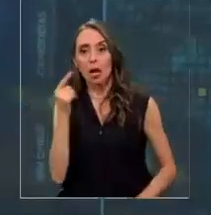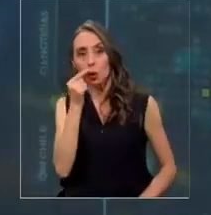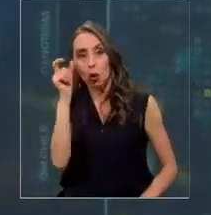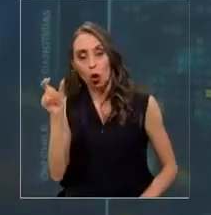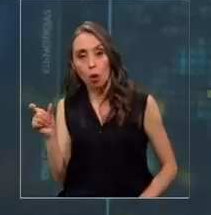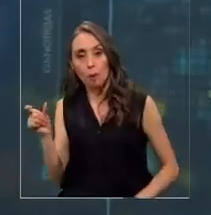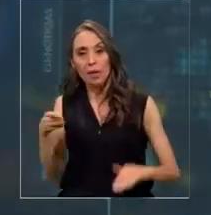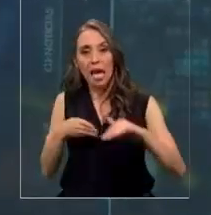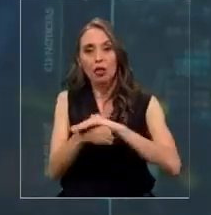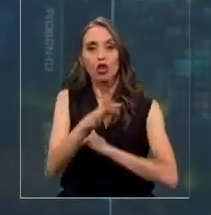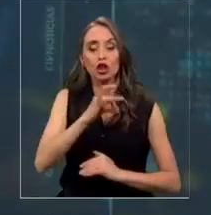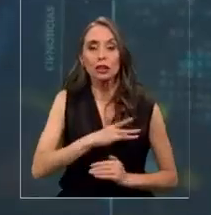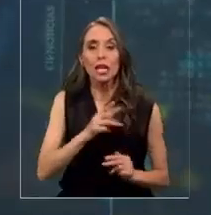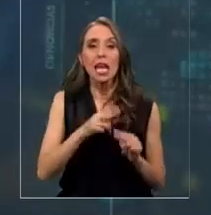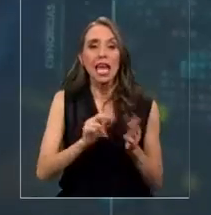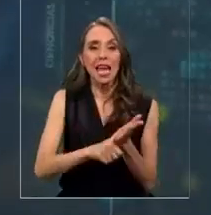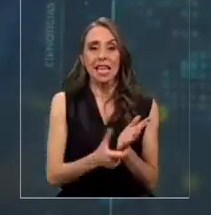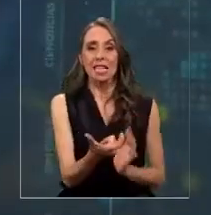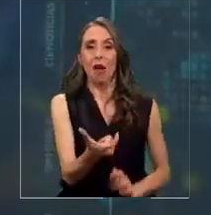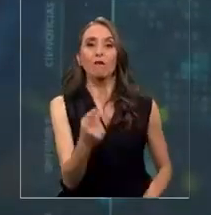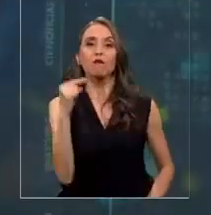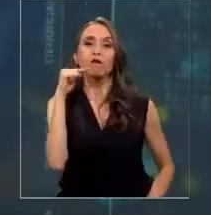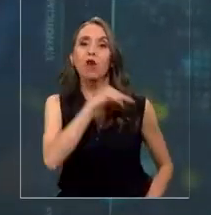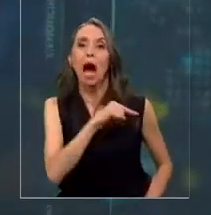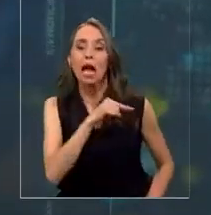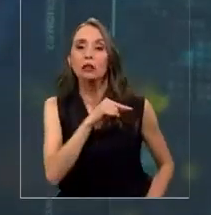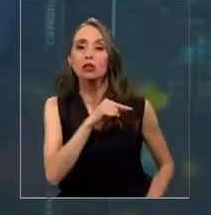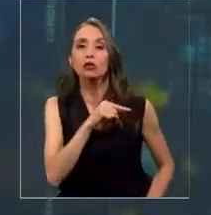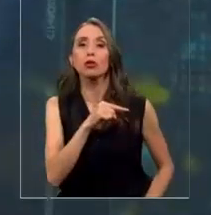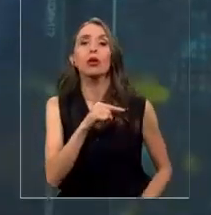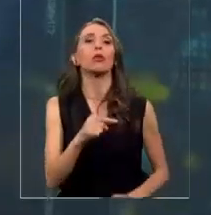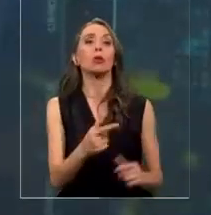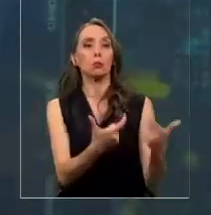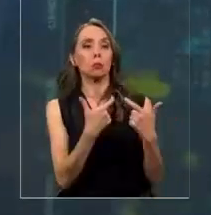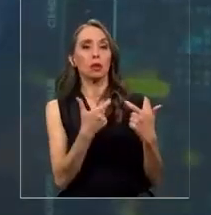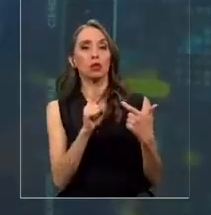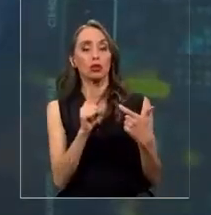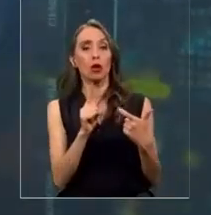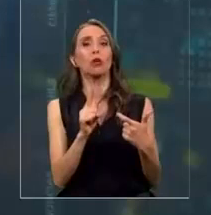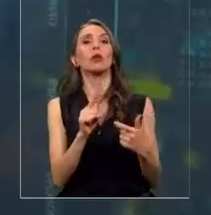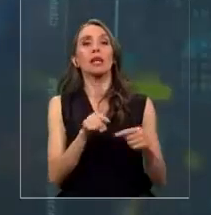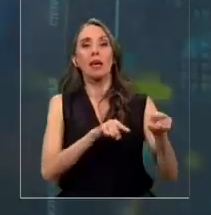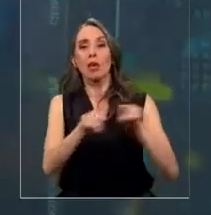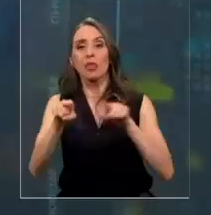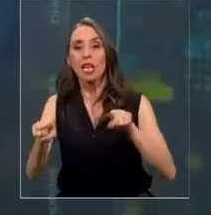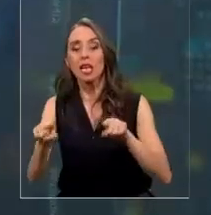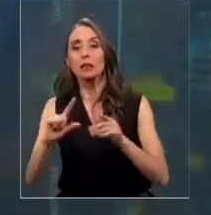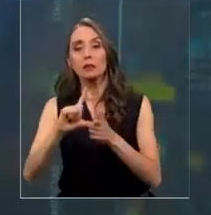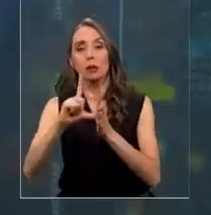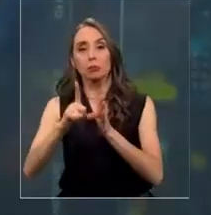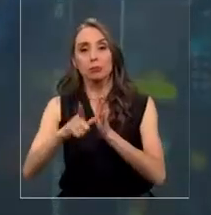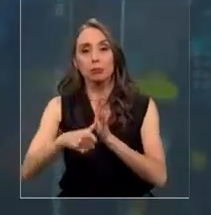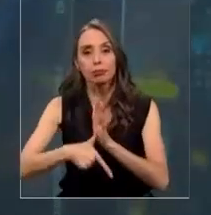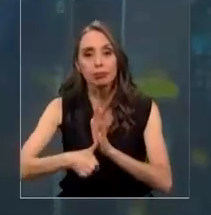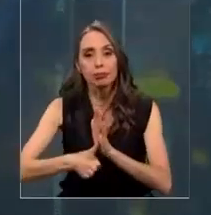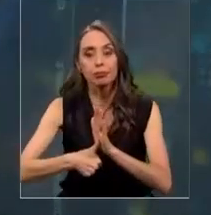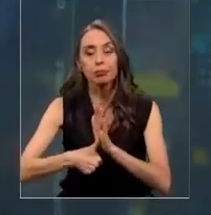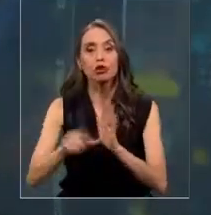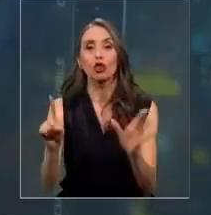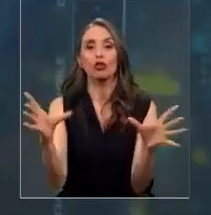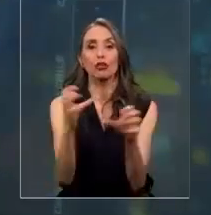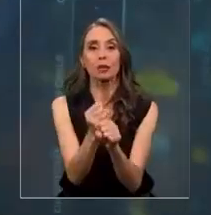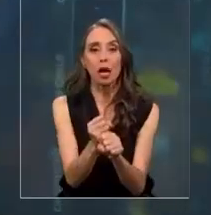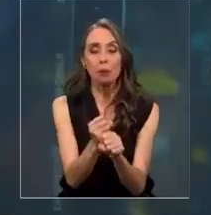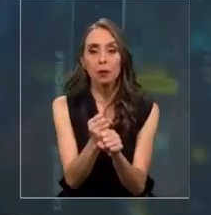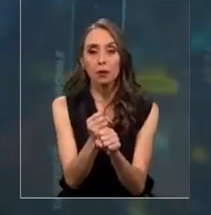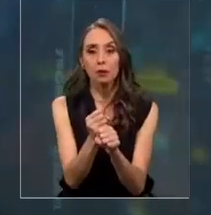González ingresó al país con una identidad falsa, pasando por la falta de celeridad de las primeras diligencias, incluido además el